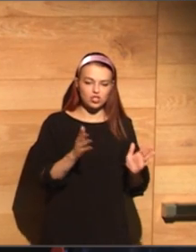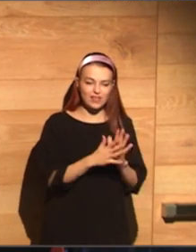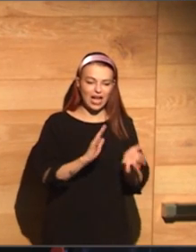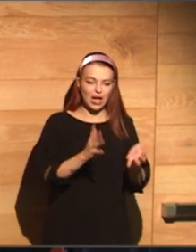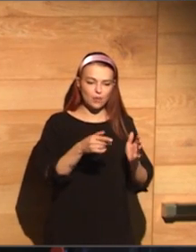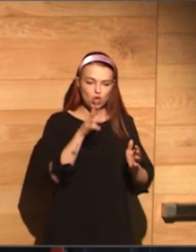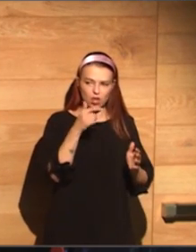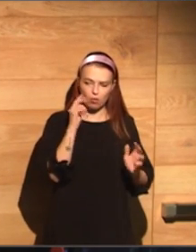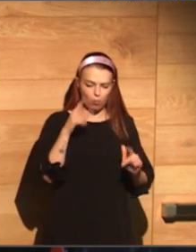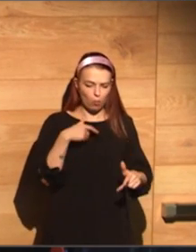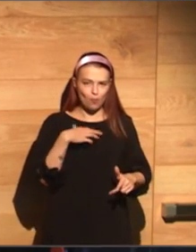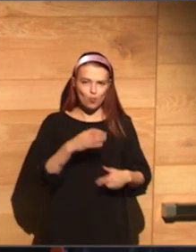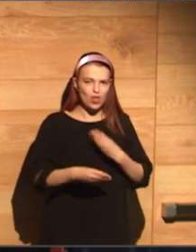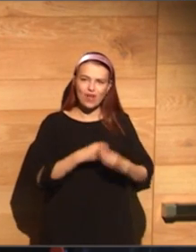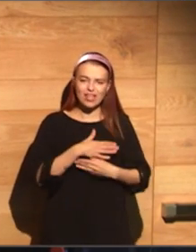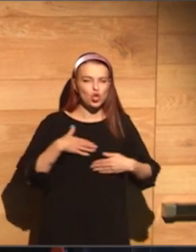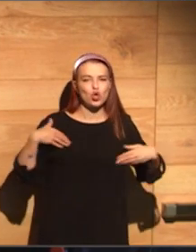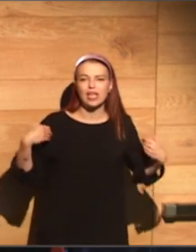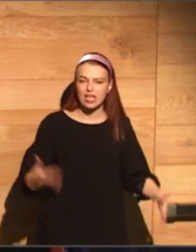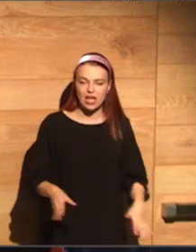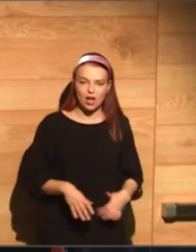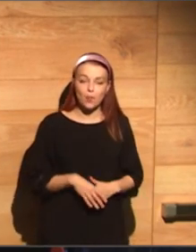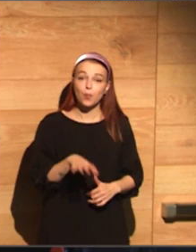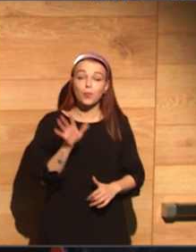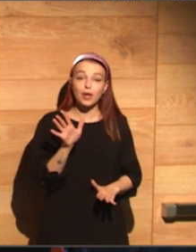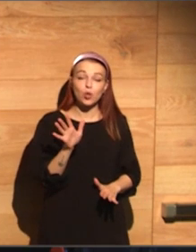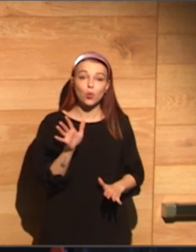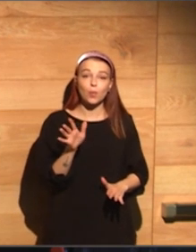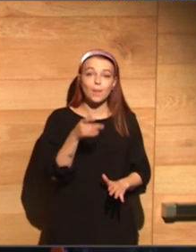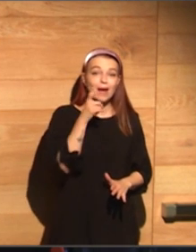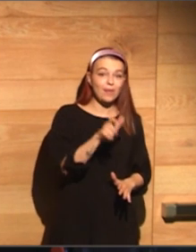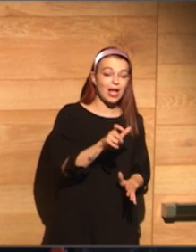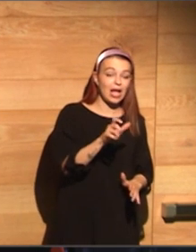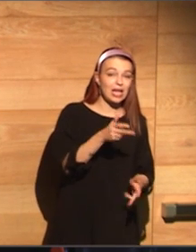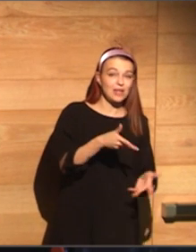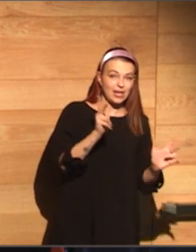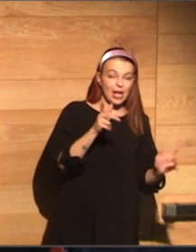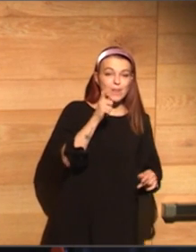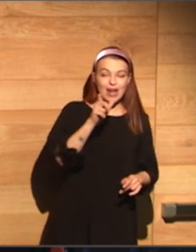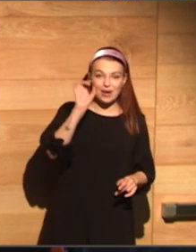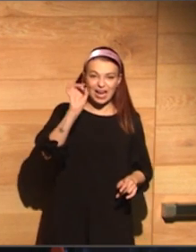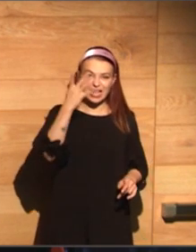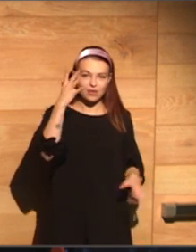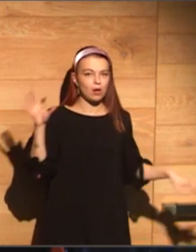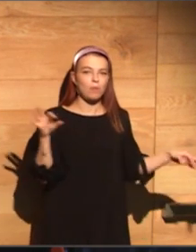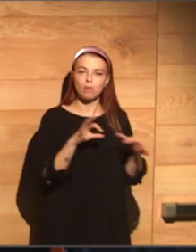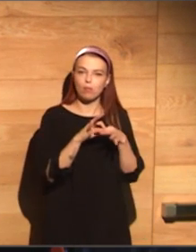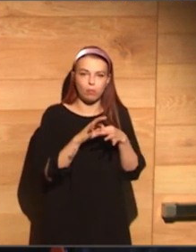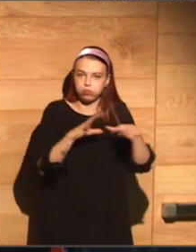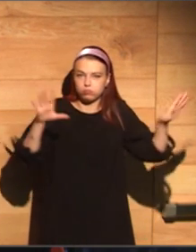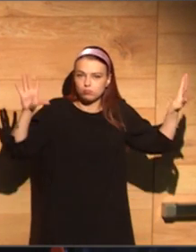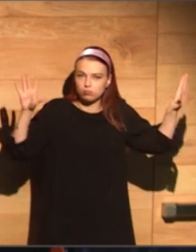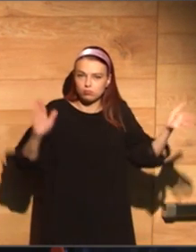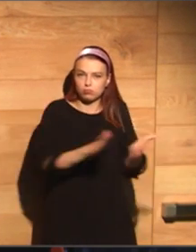no siempre es buena noticia para un creador, porque libertad y creatividad no van unidas. De hecho, no tienen la menor relación.